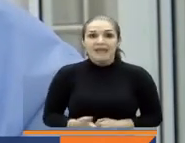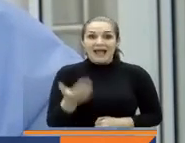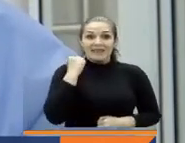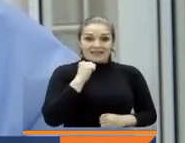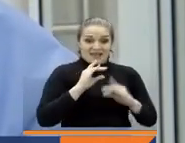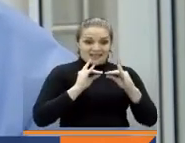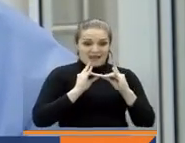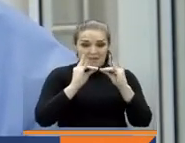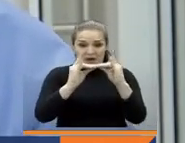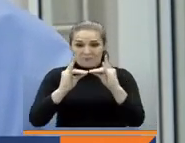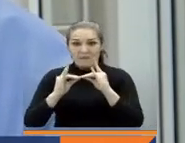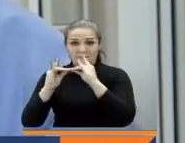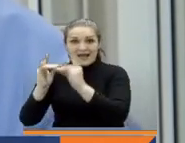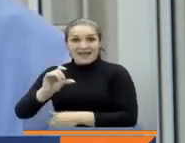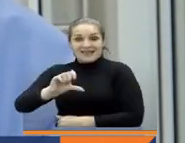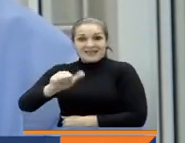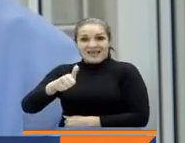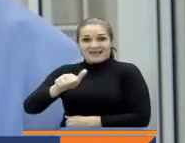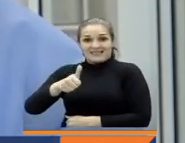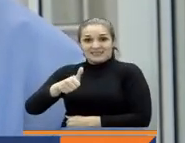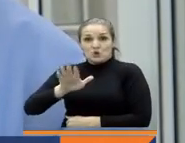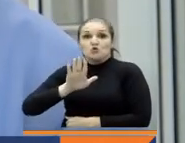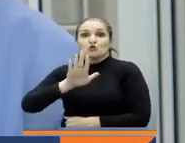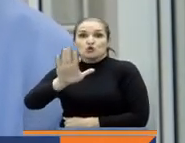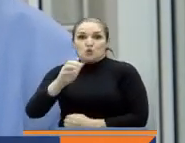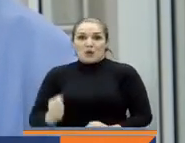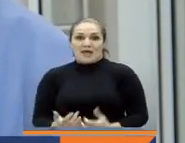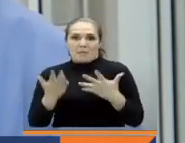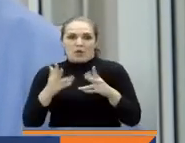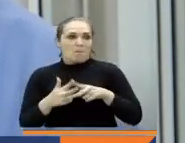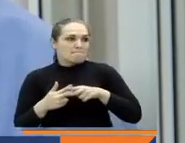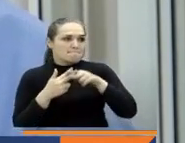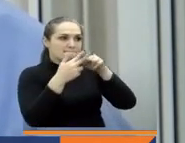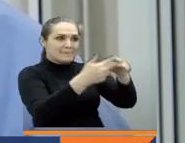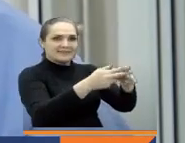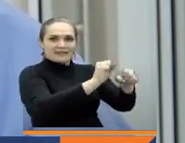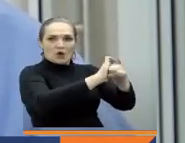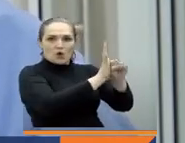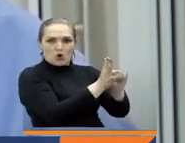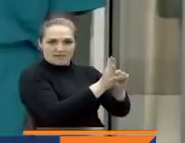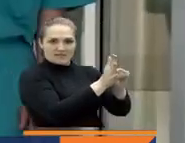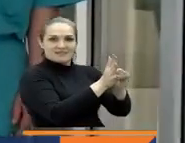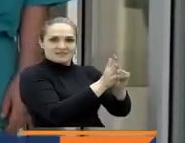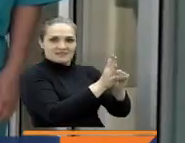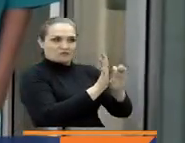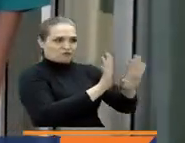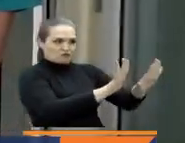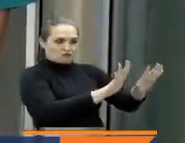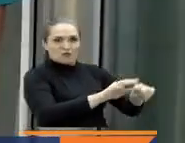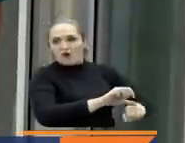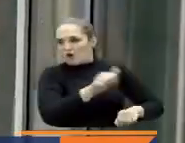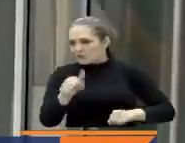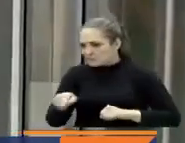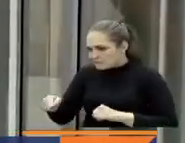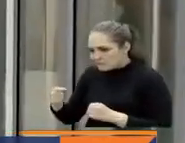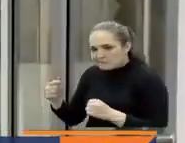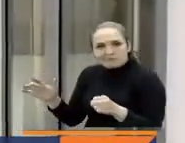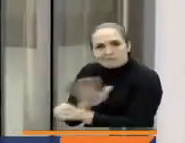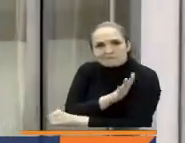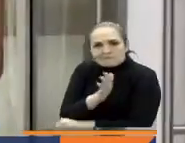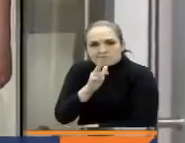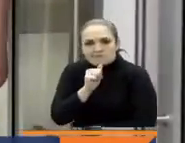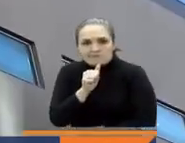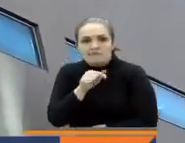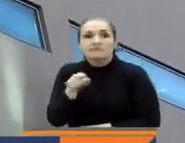tenemos para nuestra unidad nos tocó cederlas para la unidad de cuidado intensivo pediátrico. En medio de la alta ocupación hay